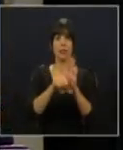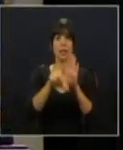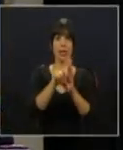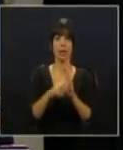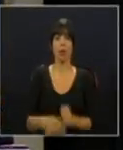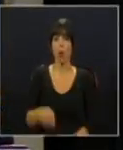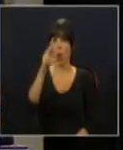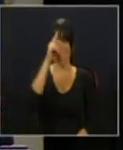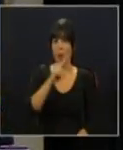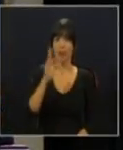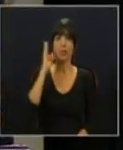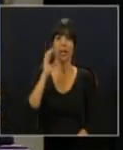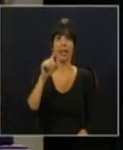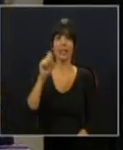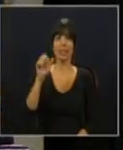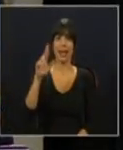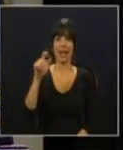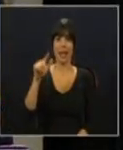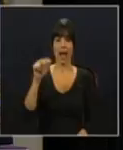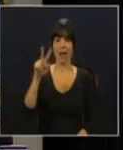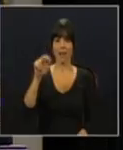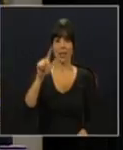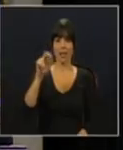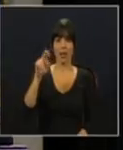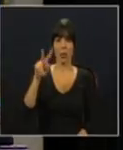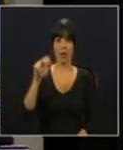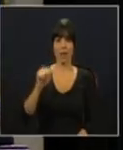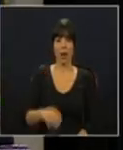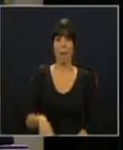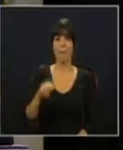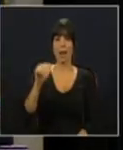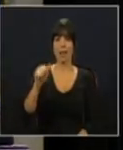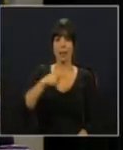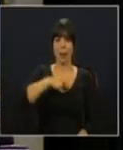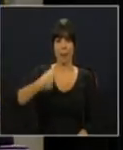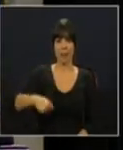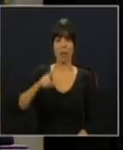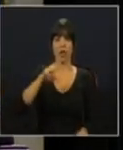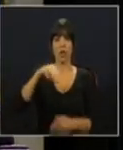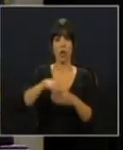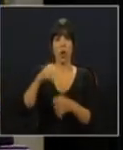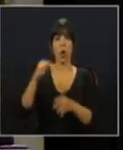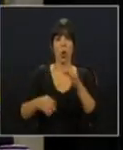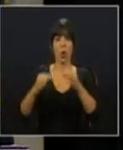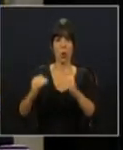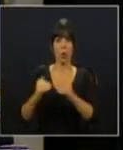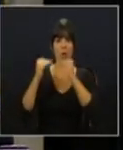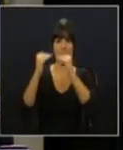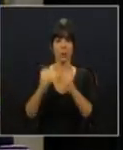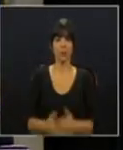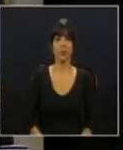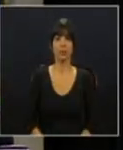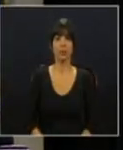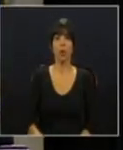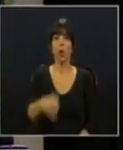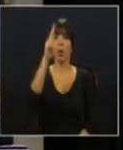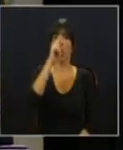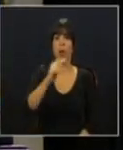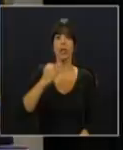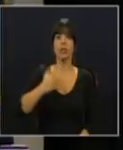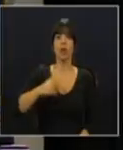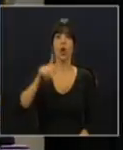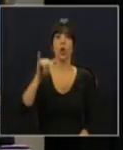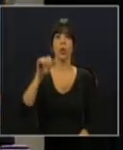honorable señora Zarela Villanueva Monge, magistrada presidenta de la Corte Suprema de Justicia, honorable señor don Luis